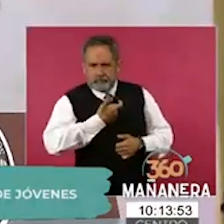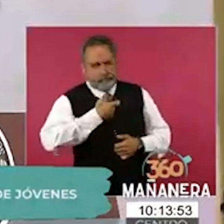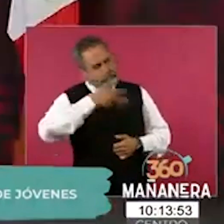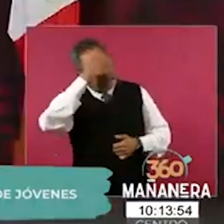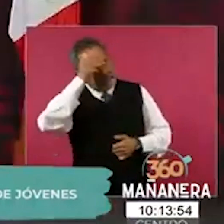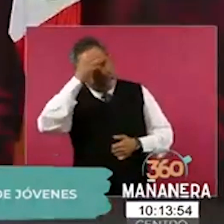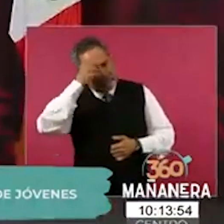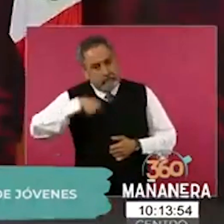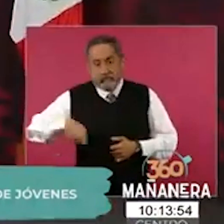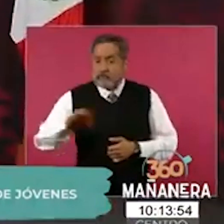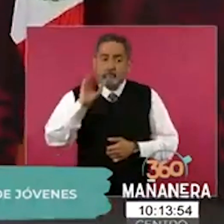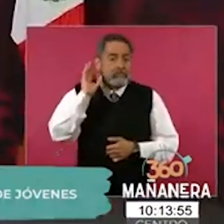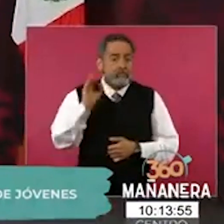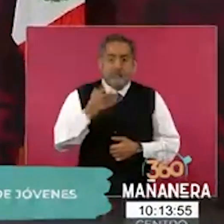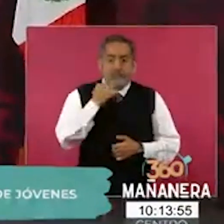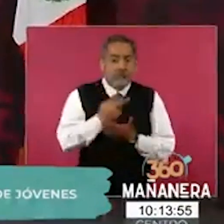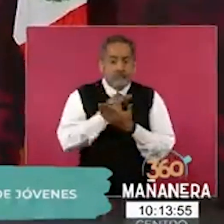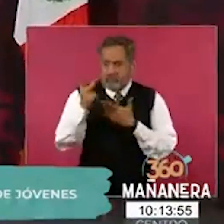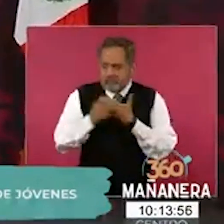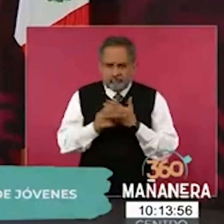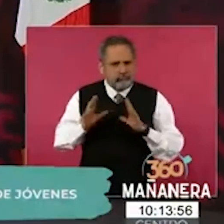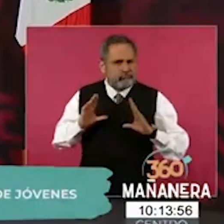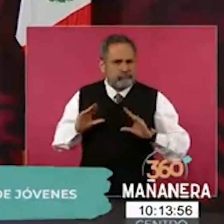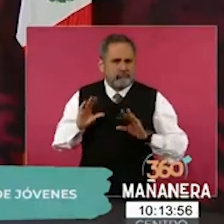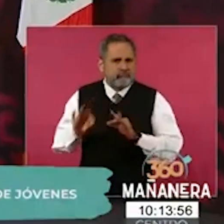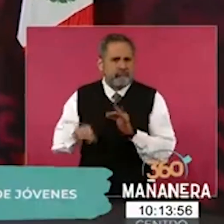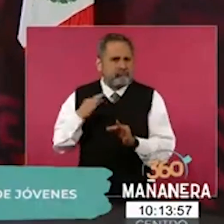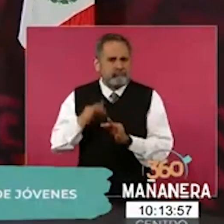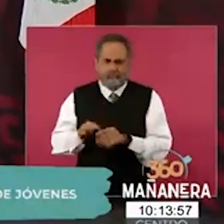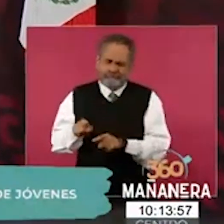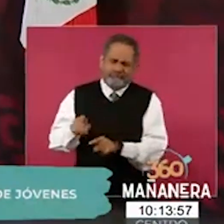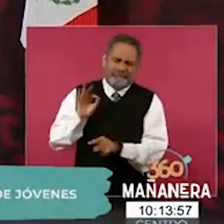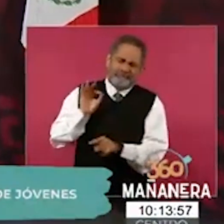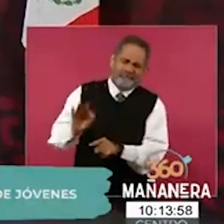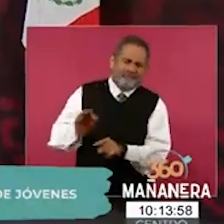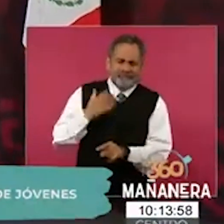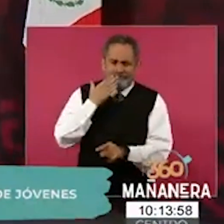Es tan bueno el programa que